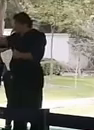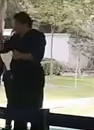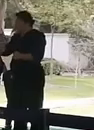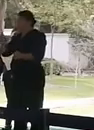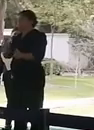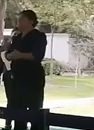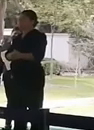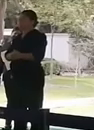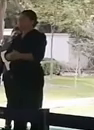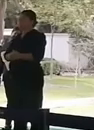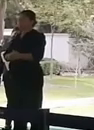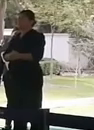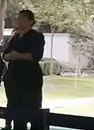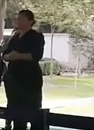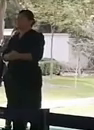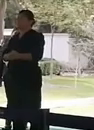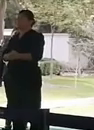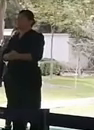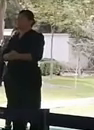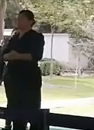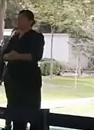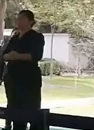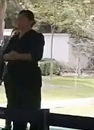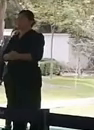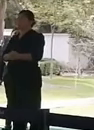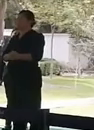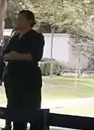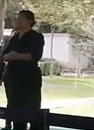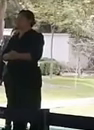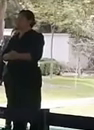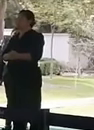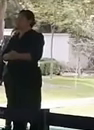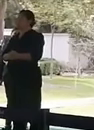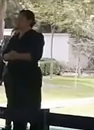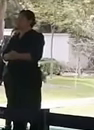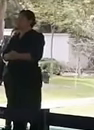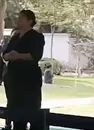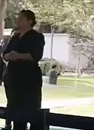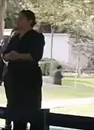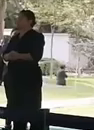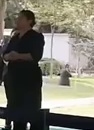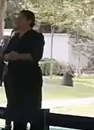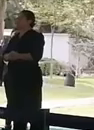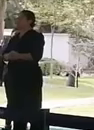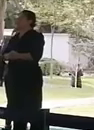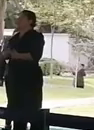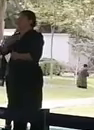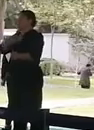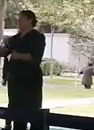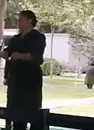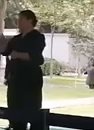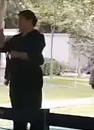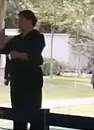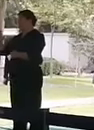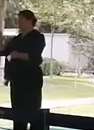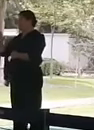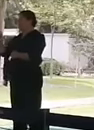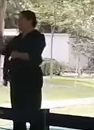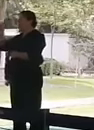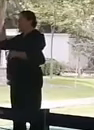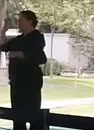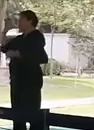los años, los 4 años antes de que llegó el presidente a la Casa Blanca, el presidente Biden,